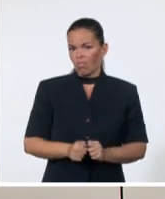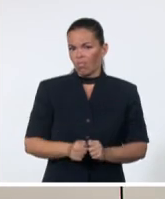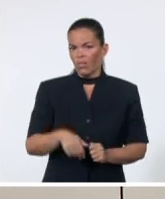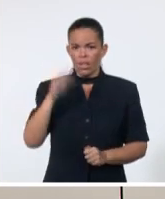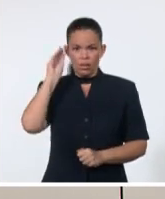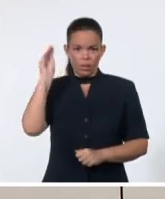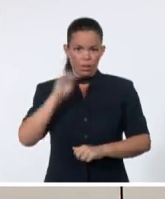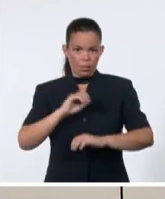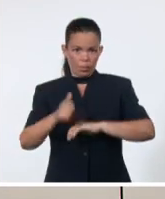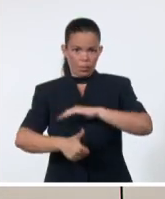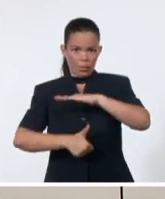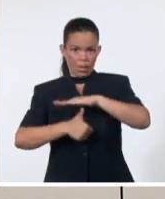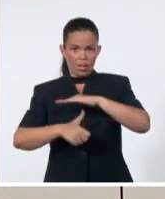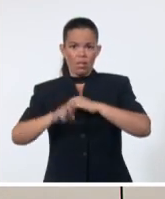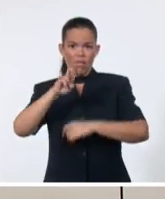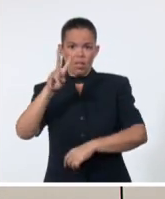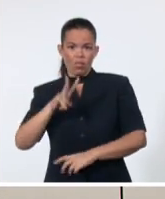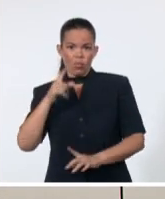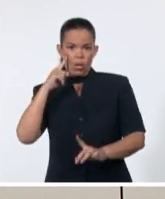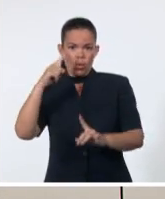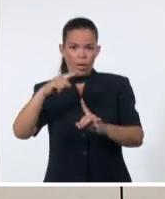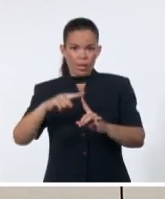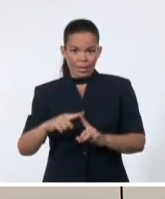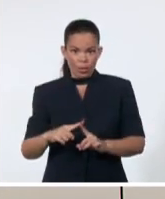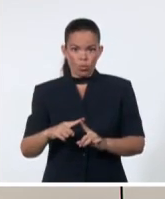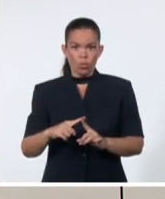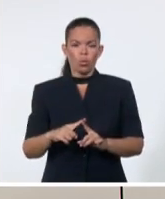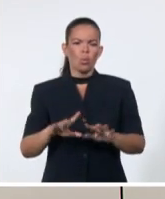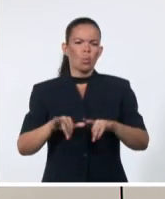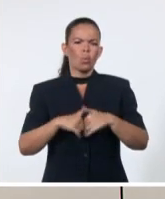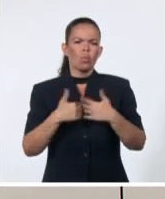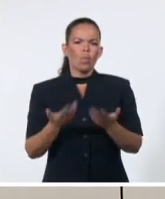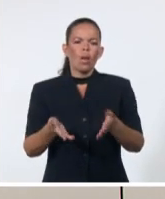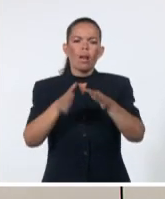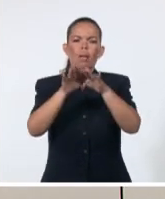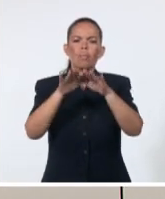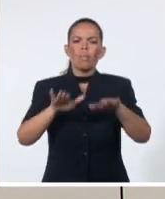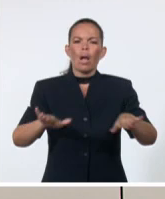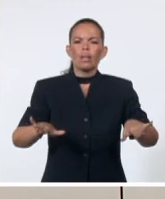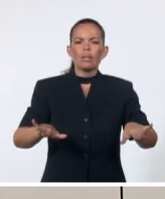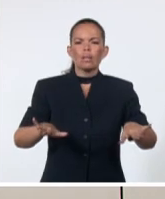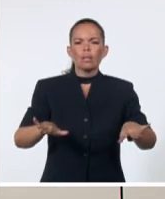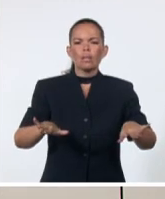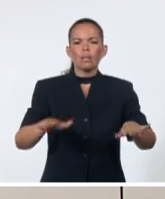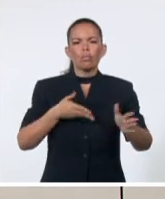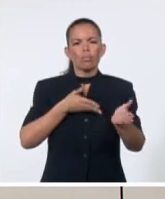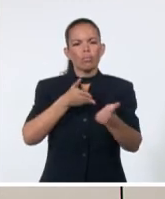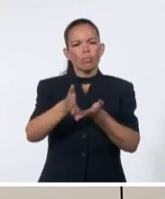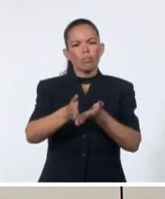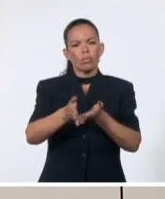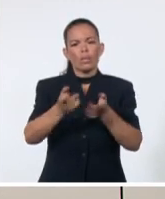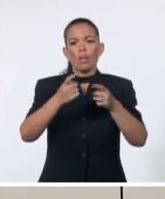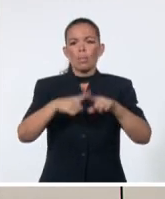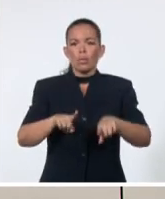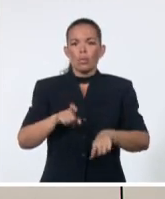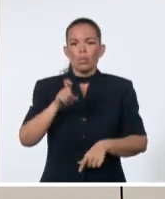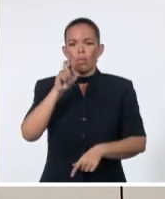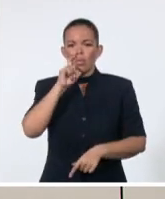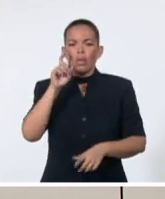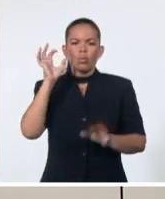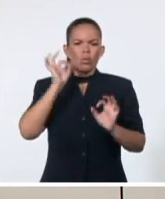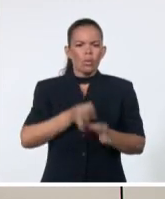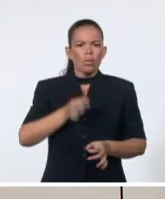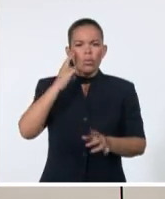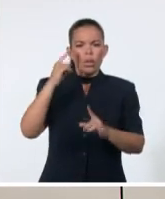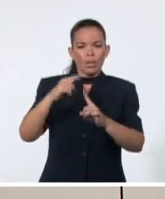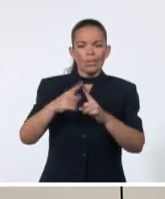paz duradera para los venezolanos. ¿Qué se puede esperar entonces? Solo han pasado 3 días y ya hay algunos